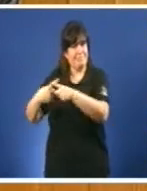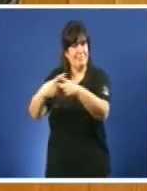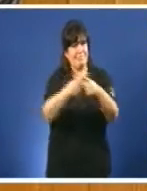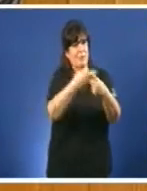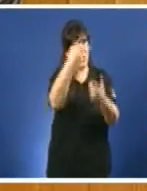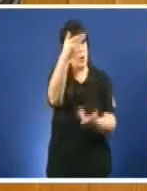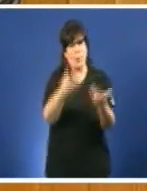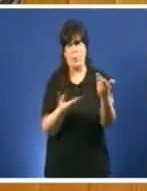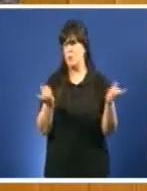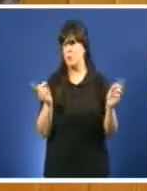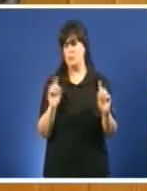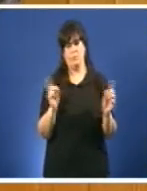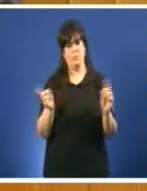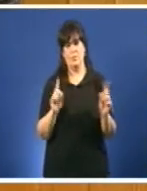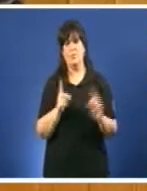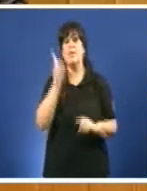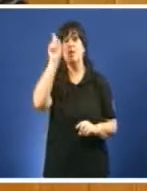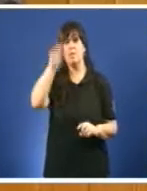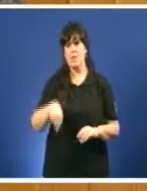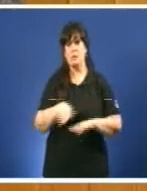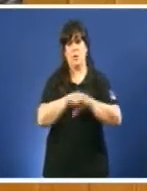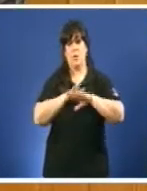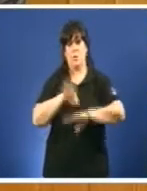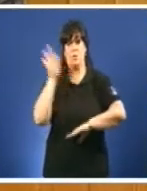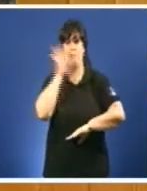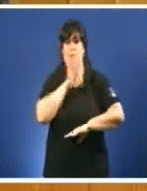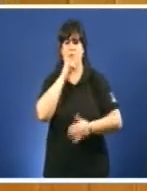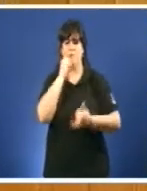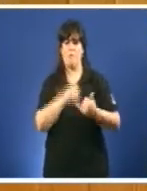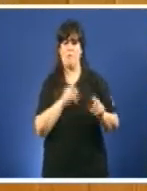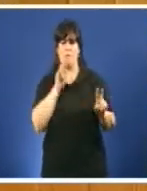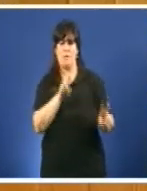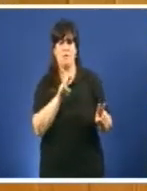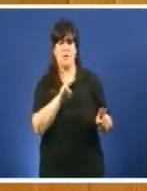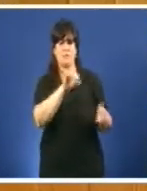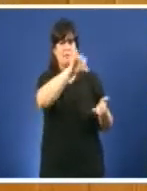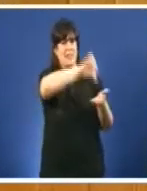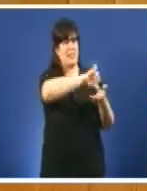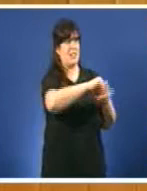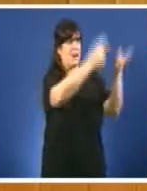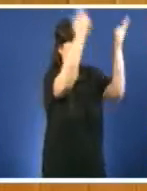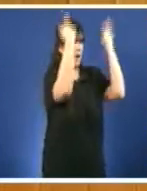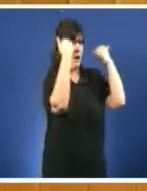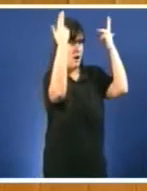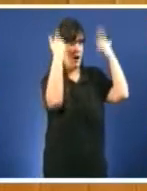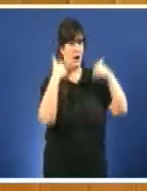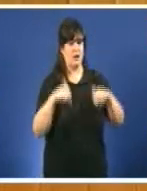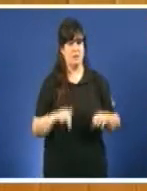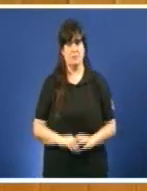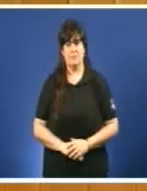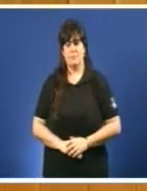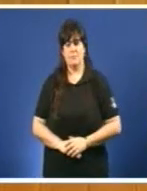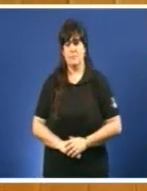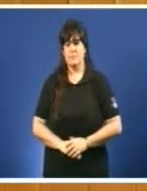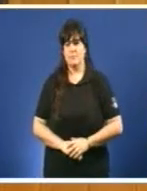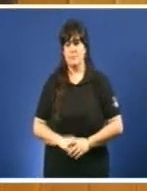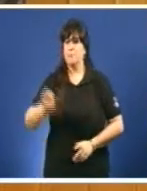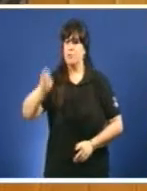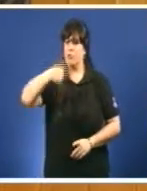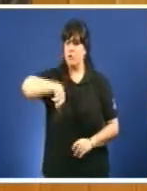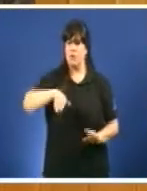dun goberno galego total e absolutamente sumiso co goberno central. Como manifestamos no debate da